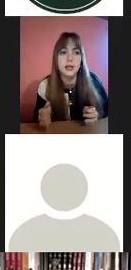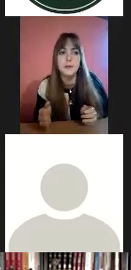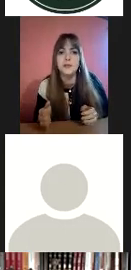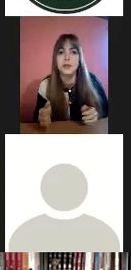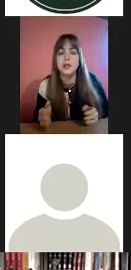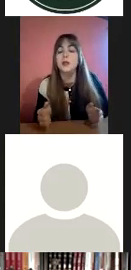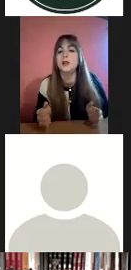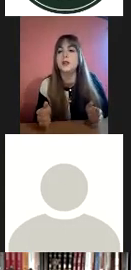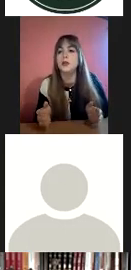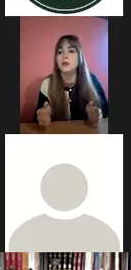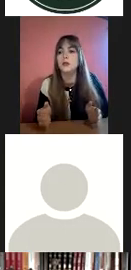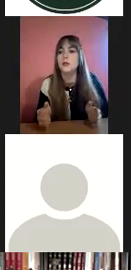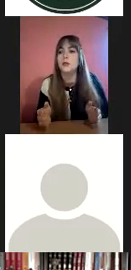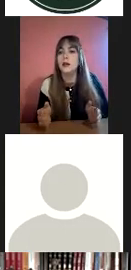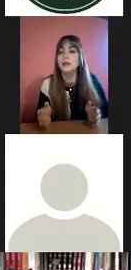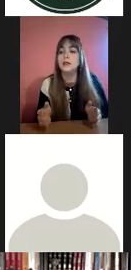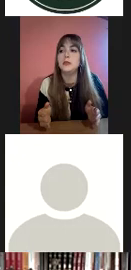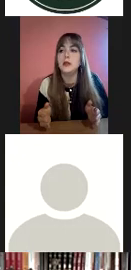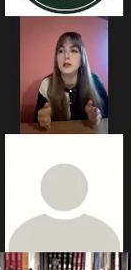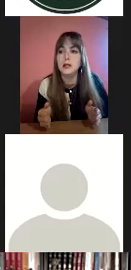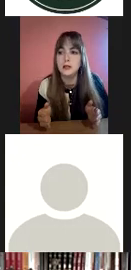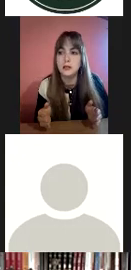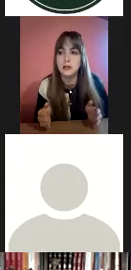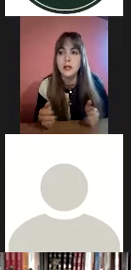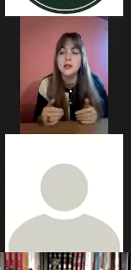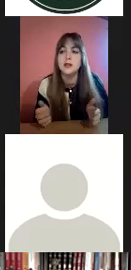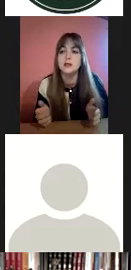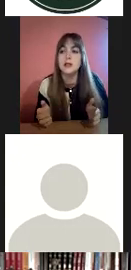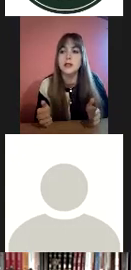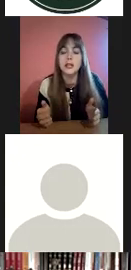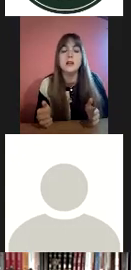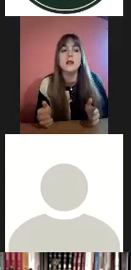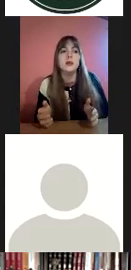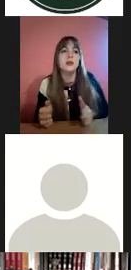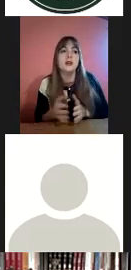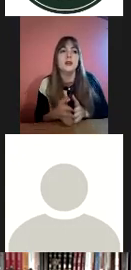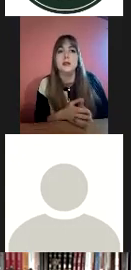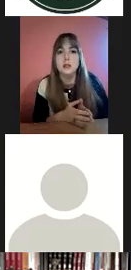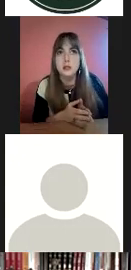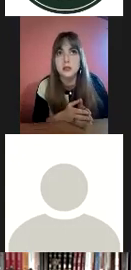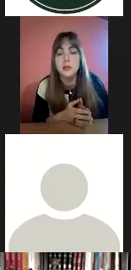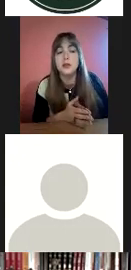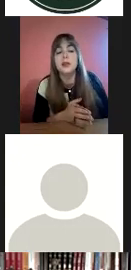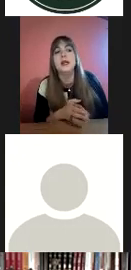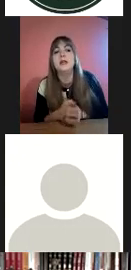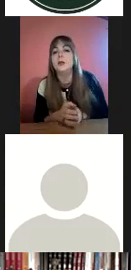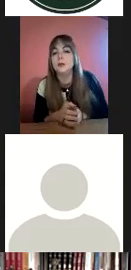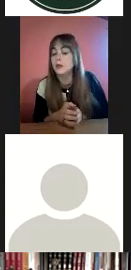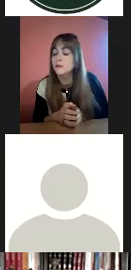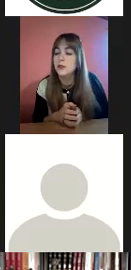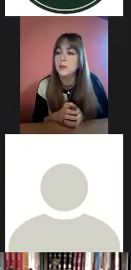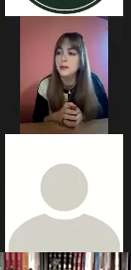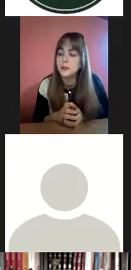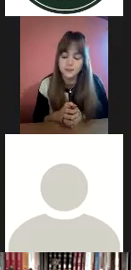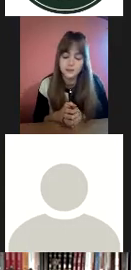campañas de educación donde uno pueda entender por qué la castración es urgente, por qué es beneficiosa, por qué evita un montón